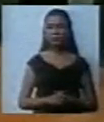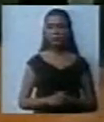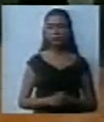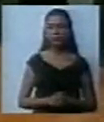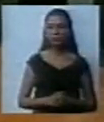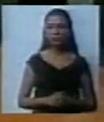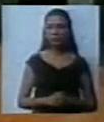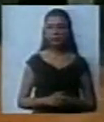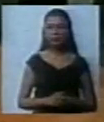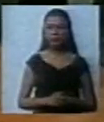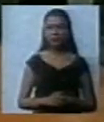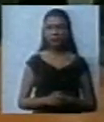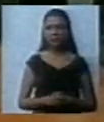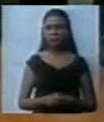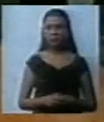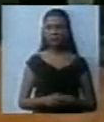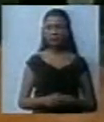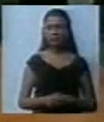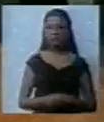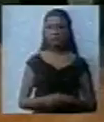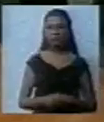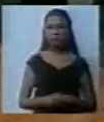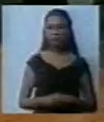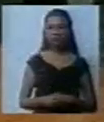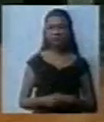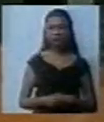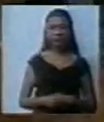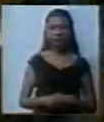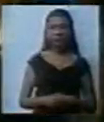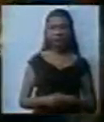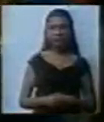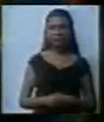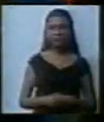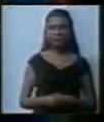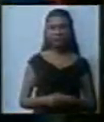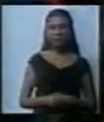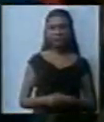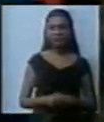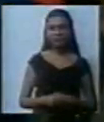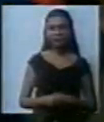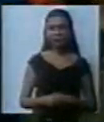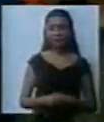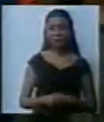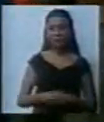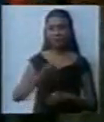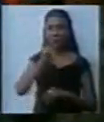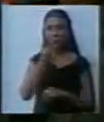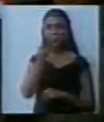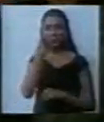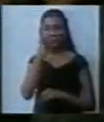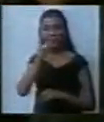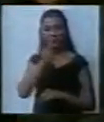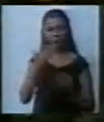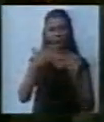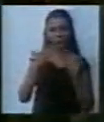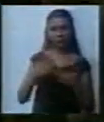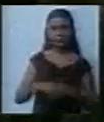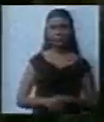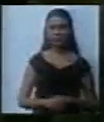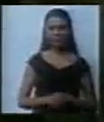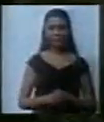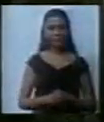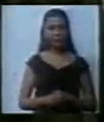met you at the airport. Okay, okay. Nice to meet you. Encantado de conocerte. I'd like to know if it is the first